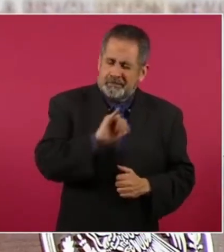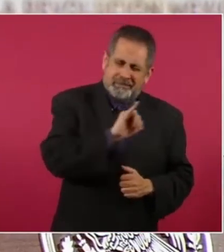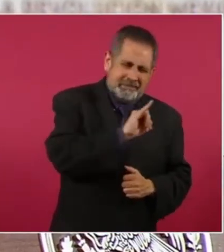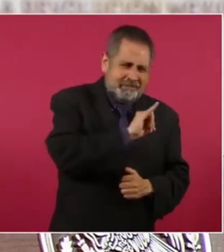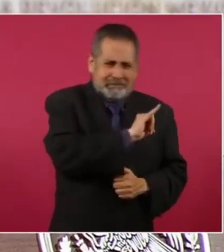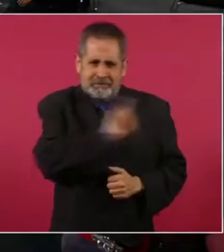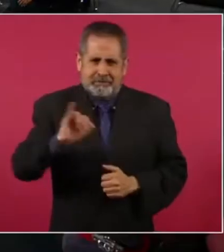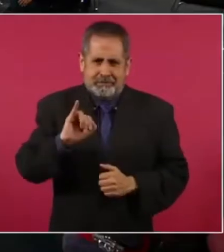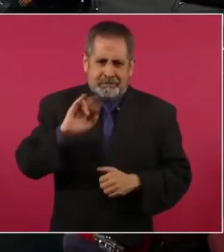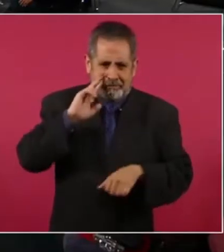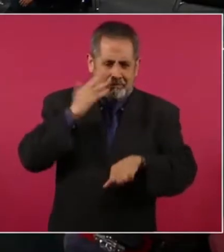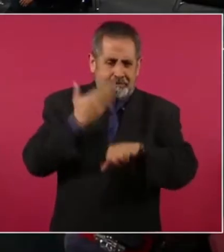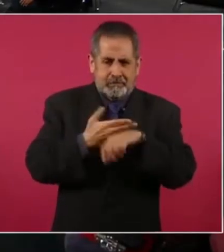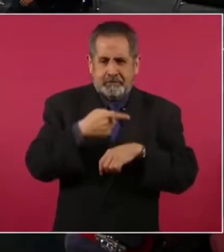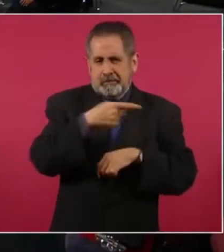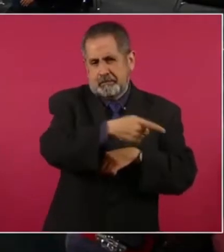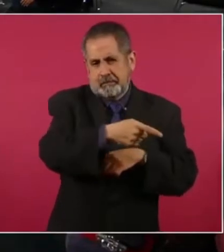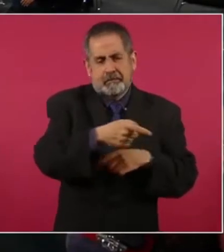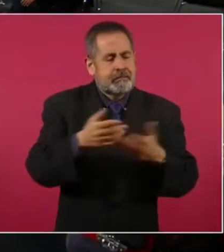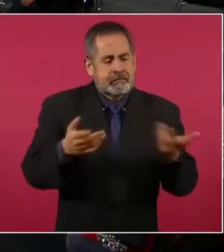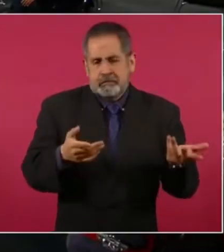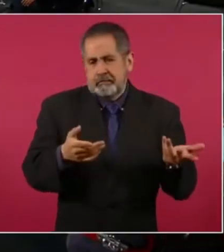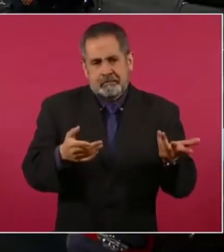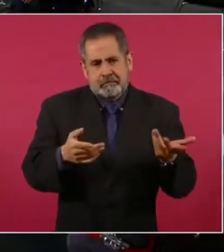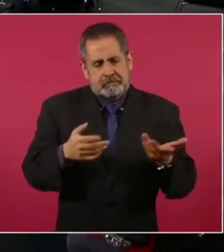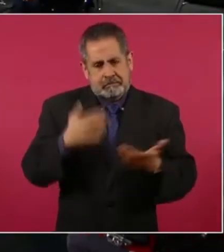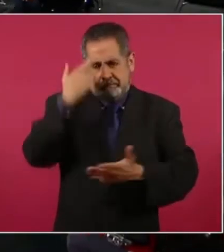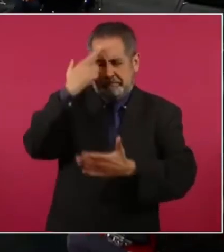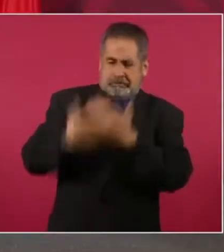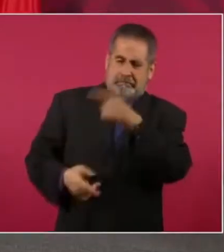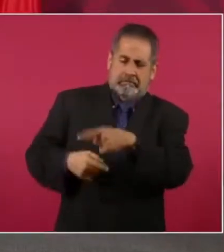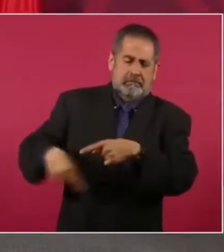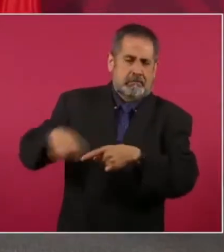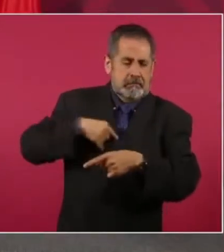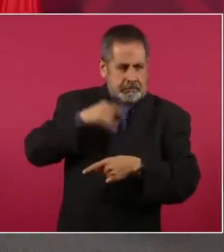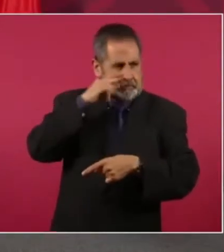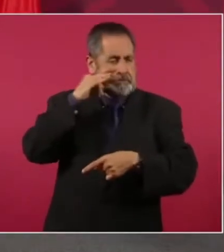irresponsabilidad lo que hicieron, un agravio,